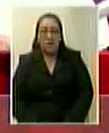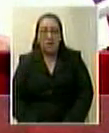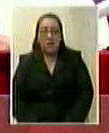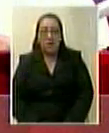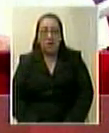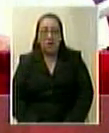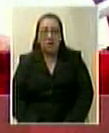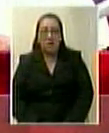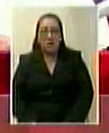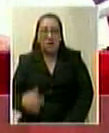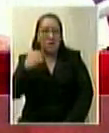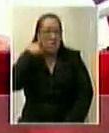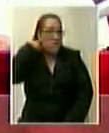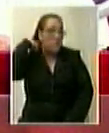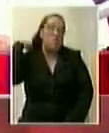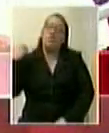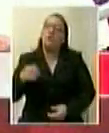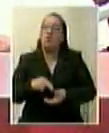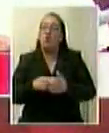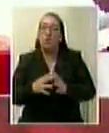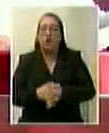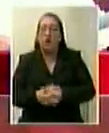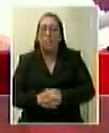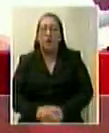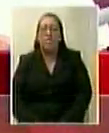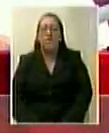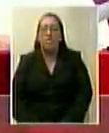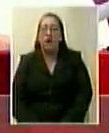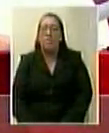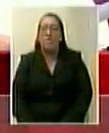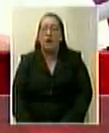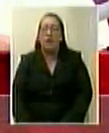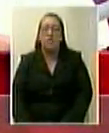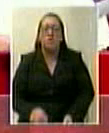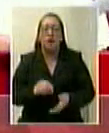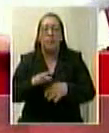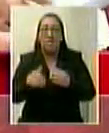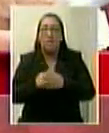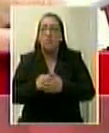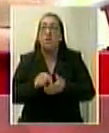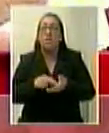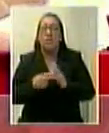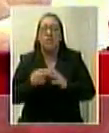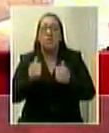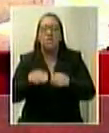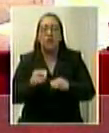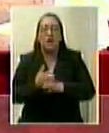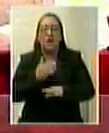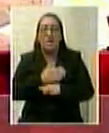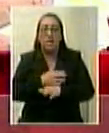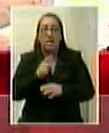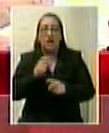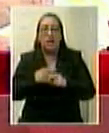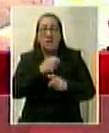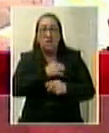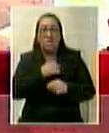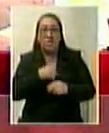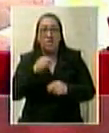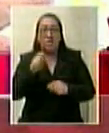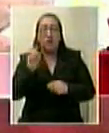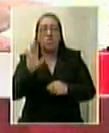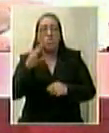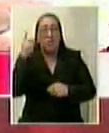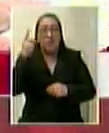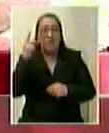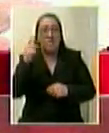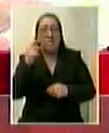la Superintendencia Nacional de Bienes Estatales, el propio Ministerio de Energía y Minas, durante la gestión del exministro y el mismo gerente